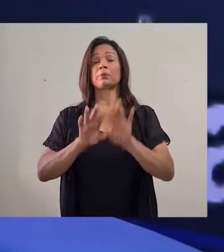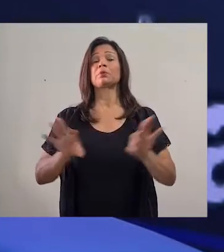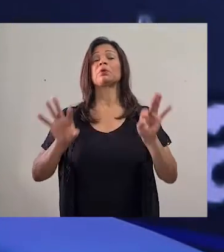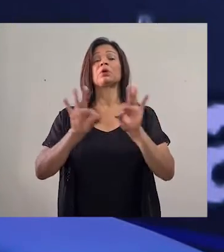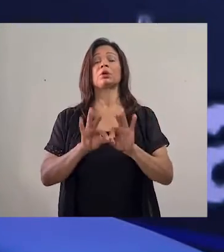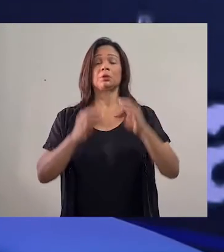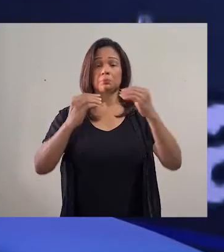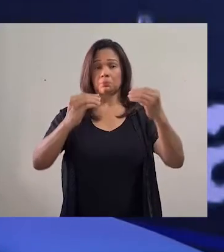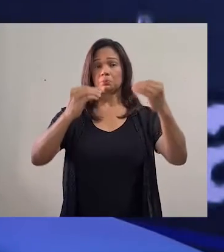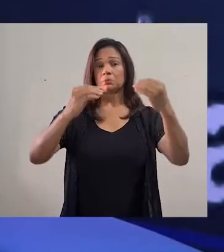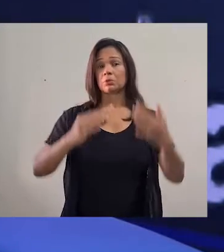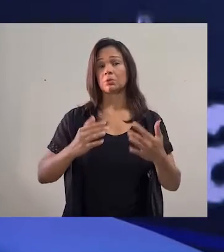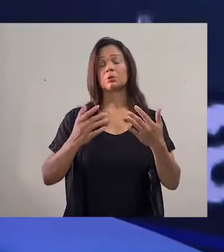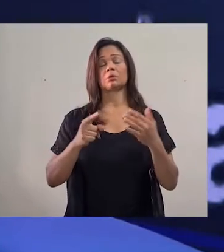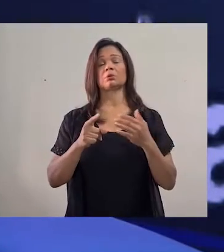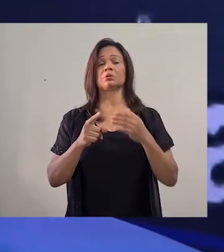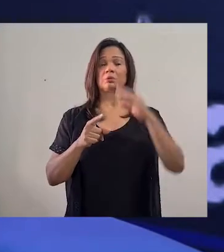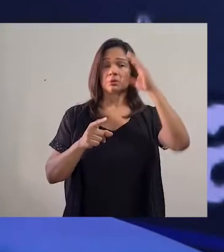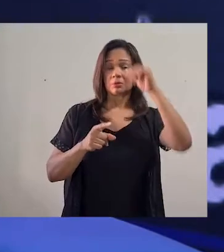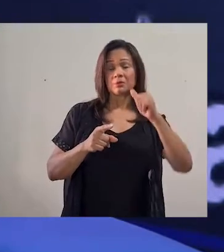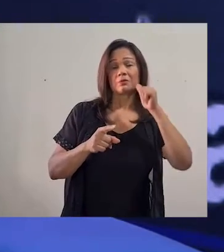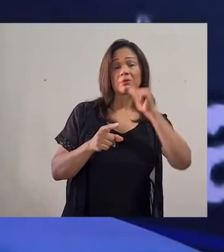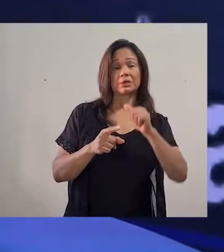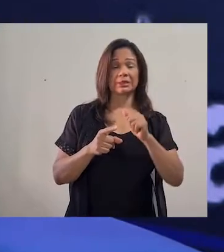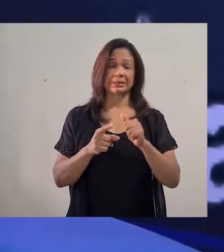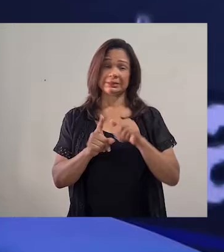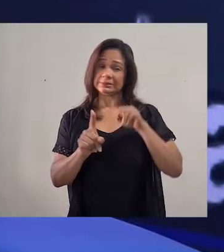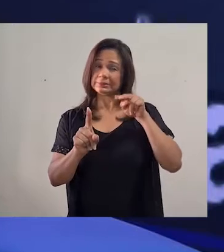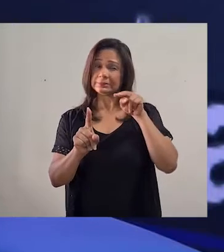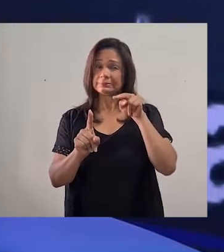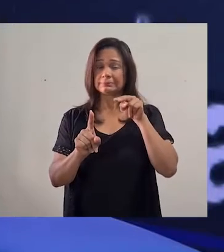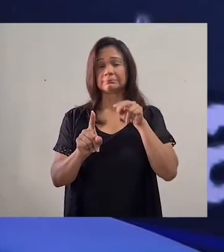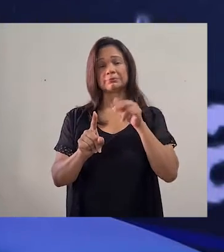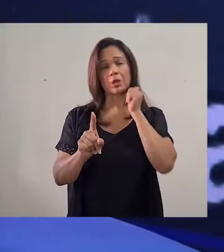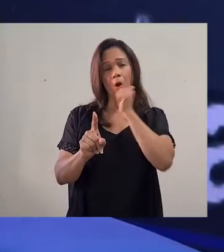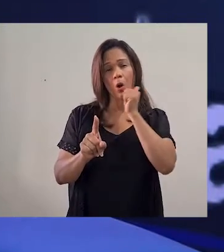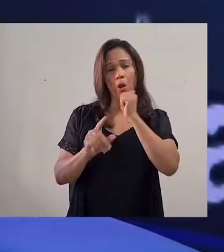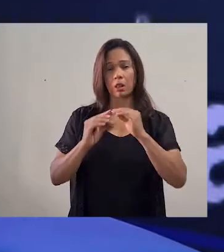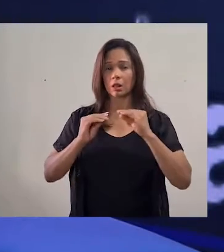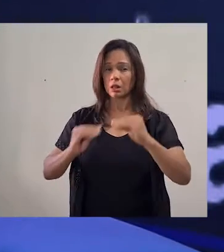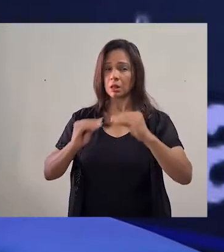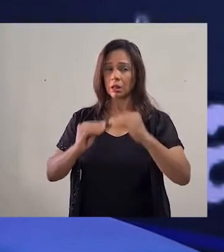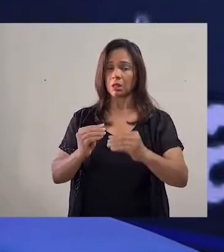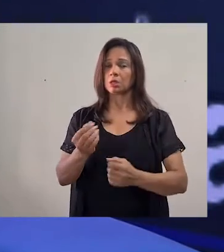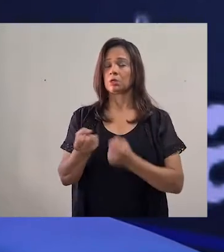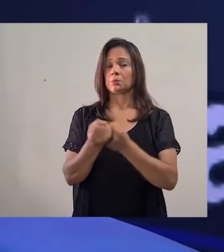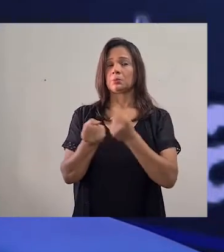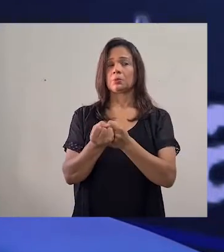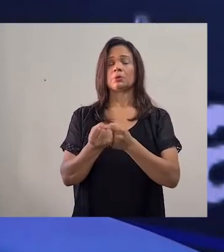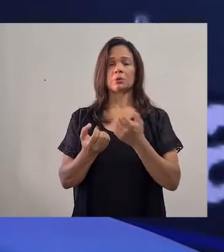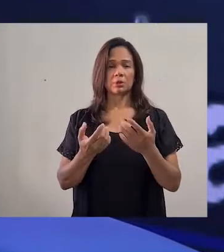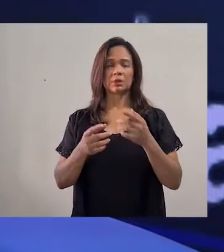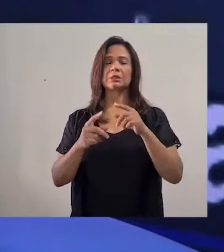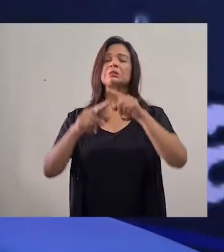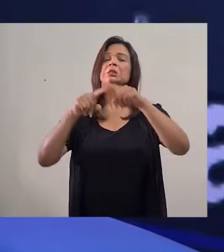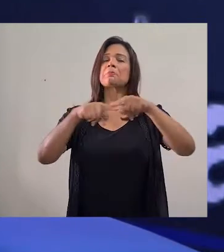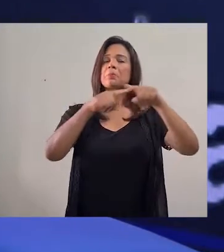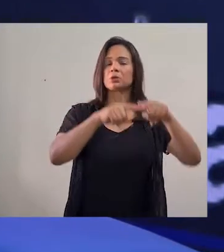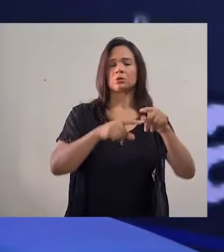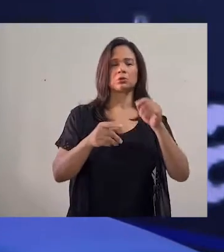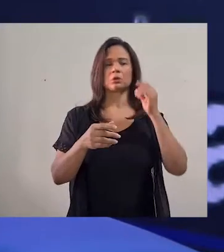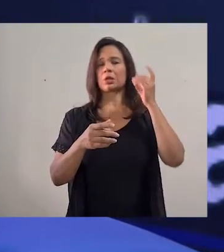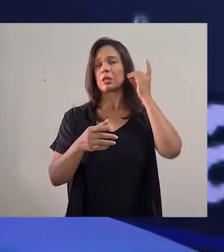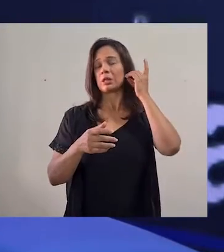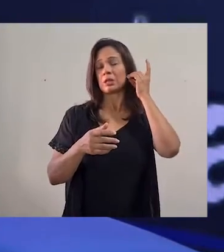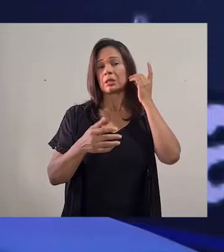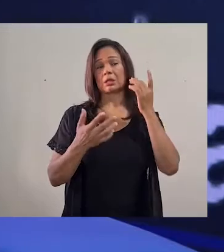discapacidad, pero sobre todo ese docente que o la docente que da ese abordaje día a día en la escuela, ese apoyo que requiere de acuerdo a